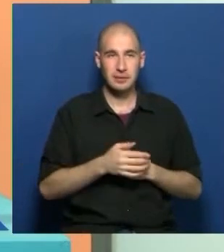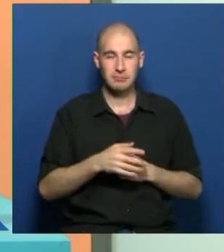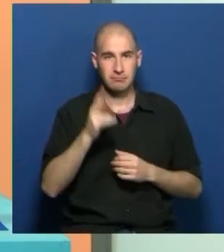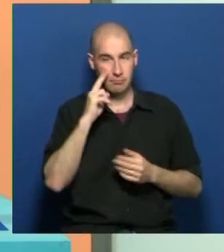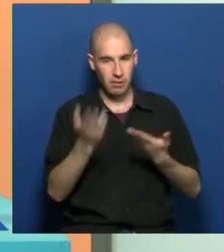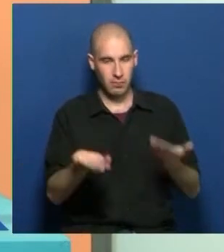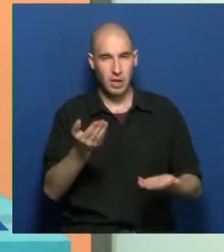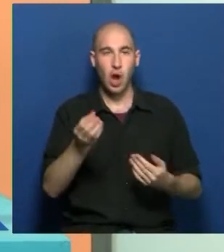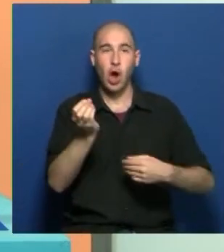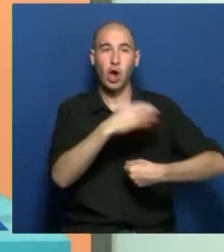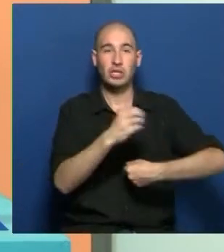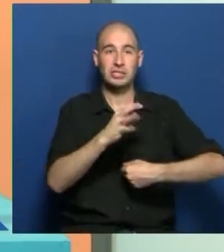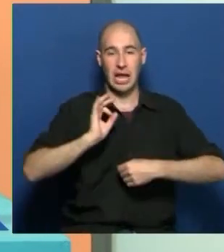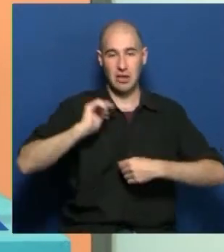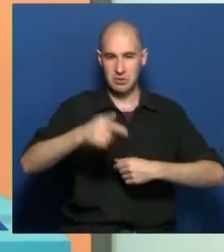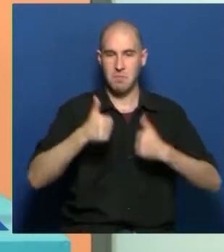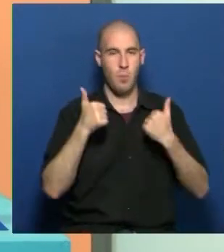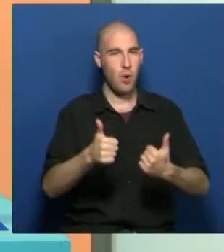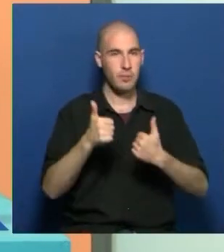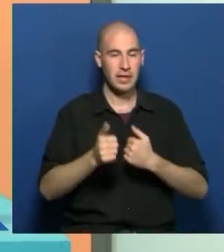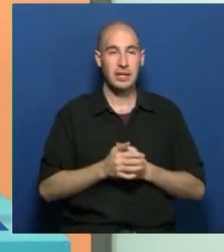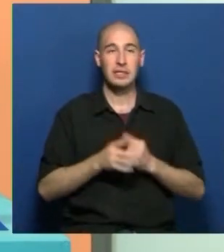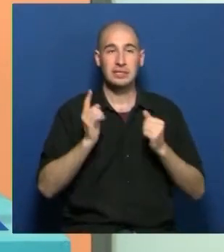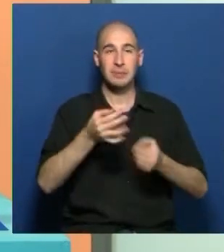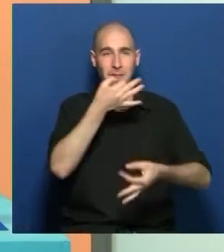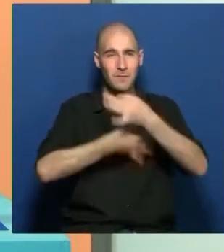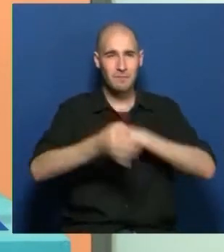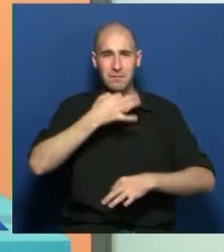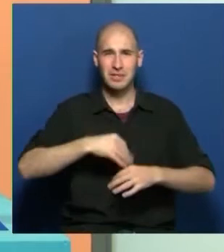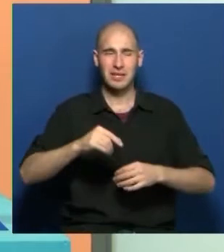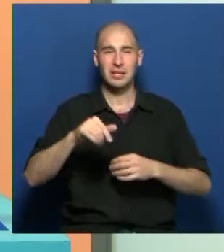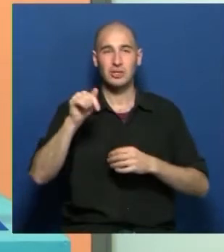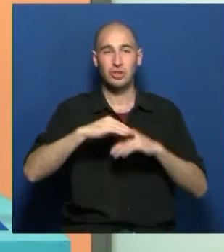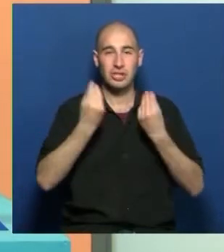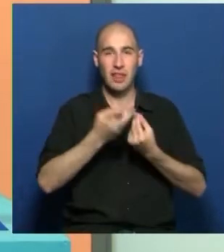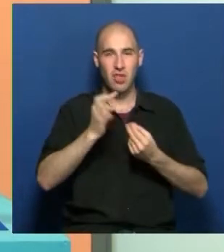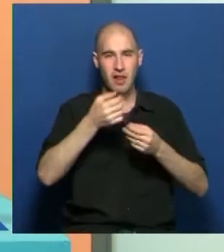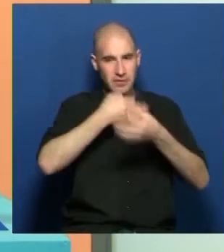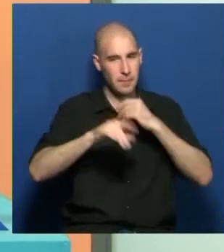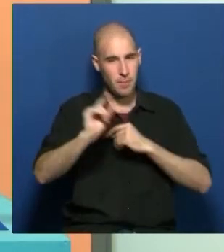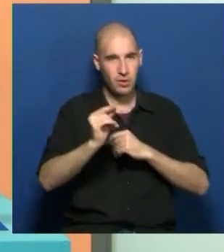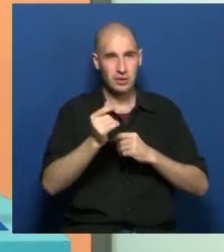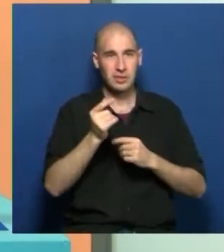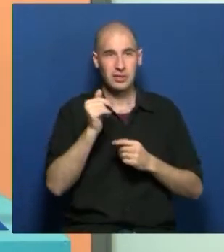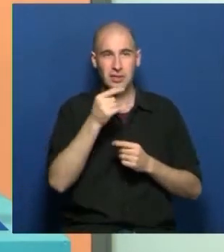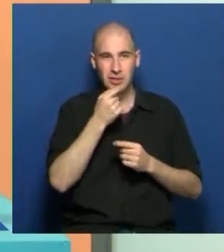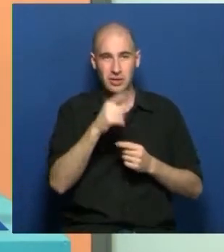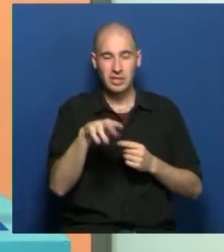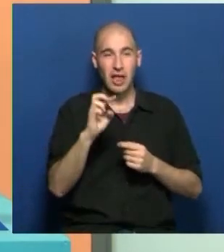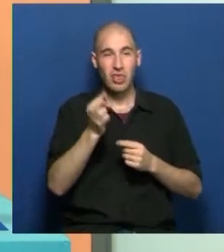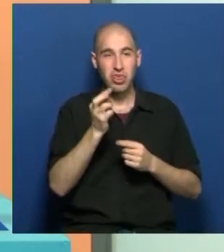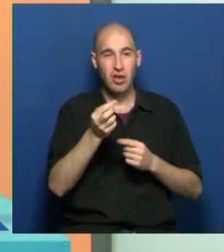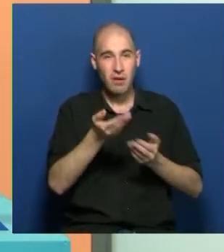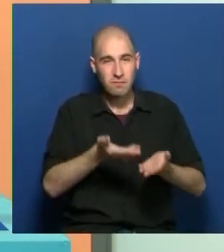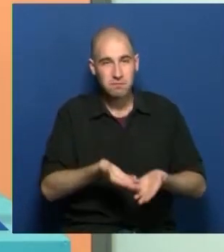ver de que la cosecha este año va a ser muy buena y que se ha liquidado muy poca cantidad de dólares, es decir, apenas el dólar tome un